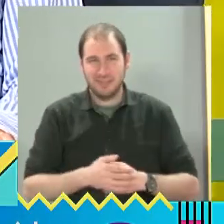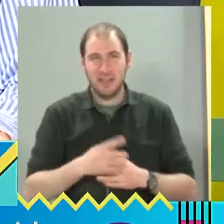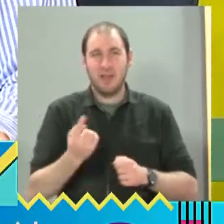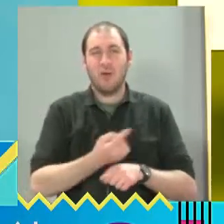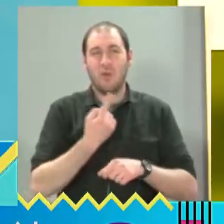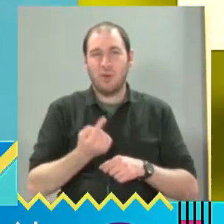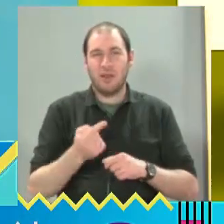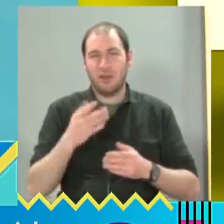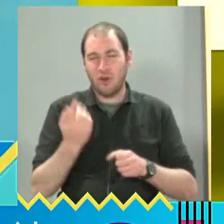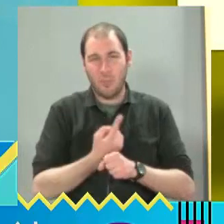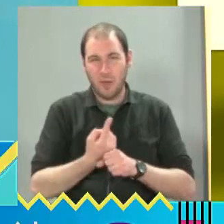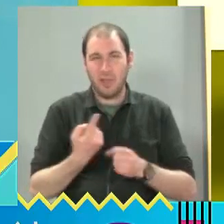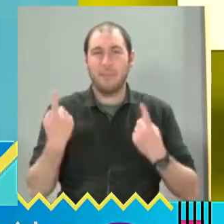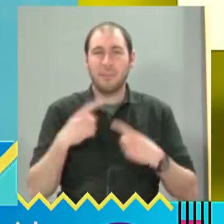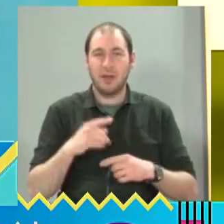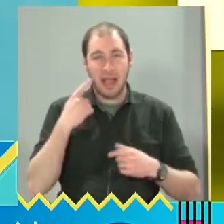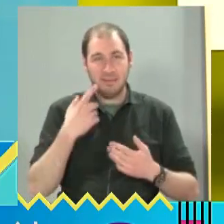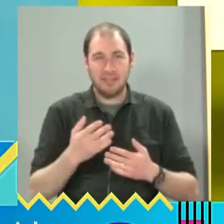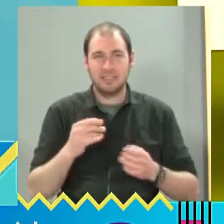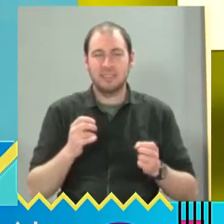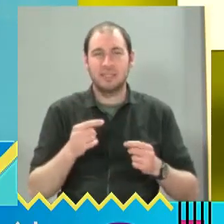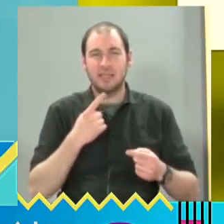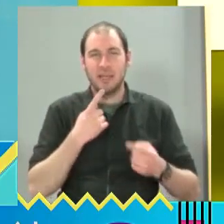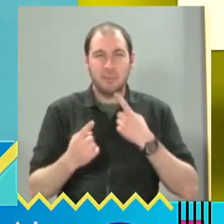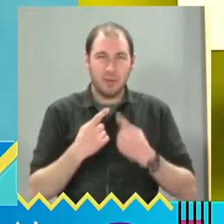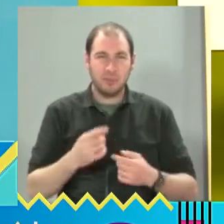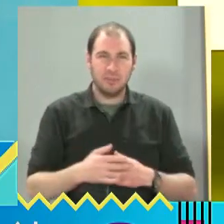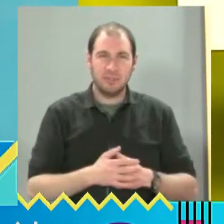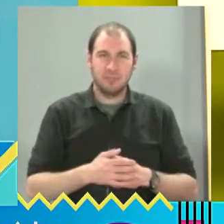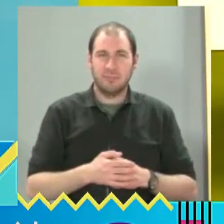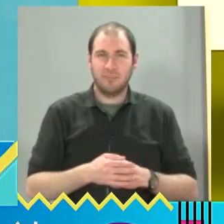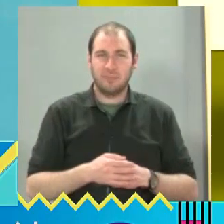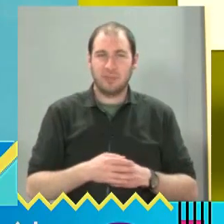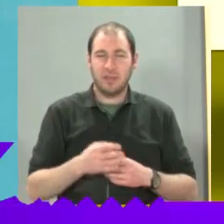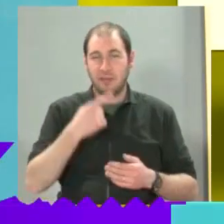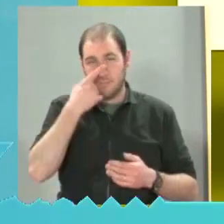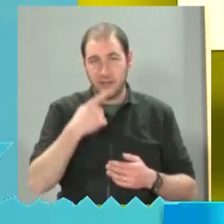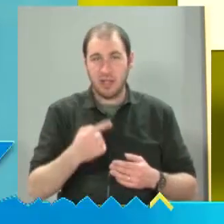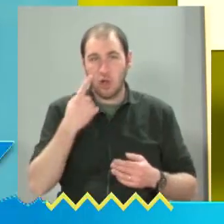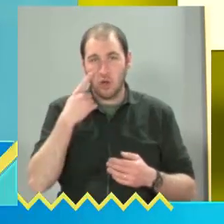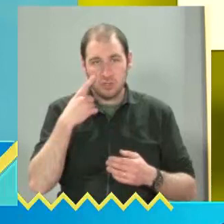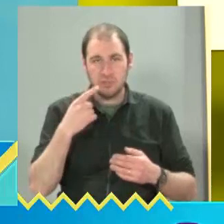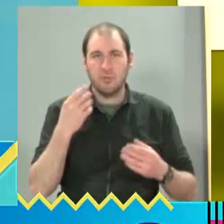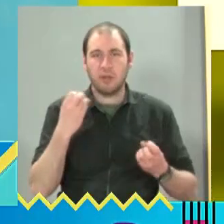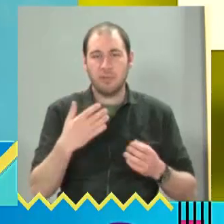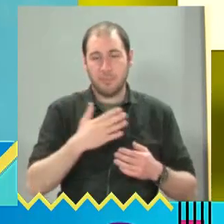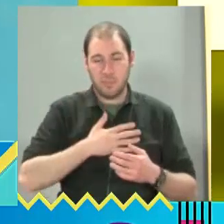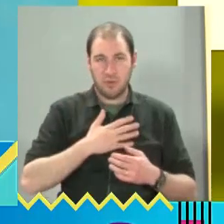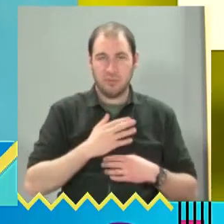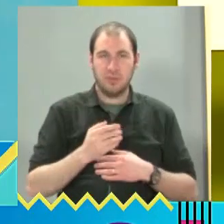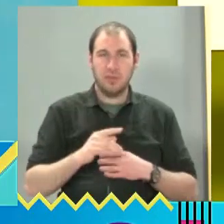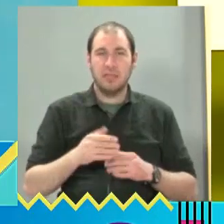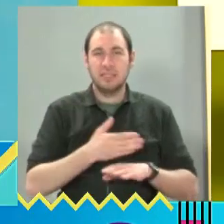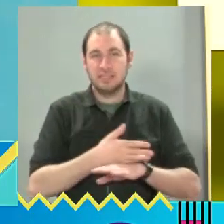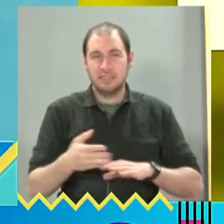hora no íbamos a poder, pero ojalá quede sí el cuestionamiento y esta idea de, bueno, en definitiva el conocimiento pasa por uno mismo, siguen